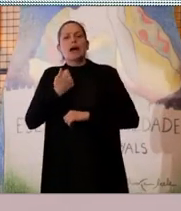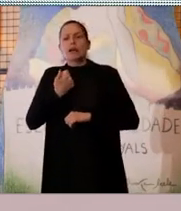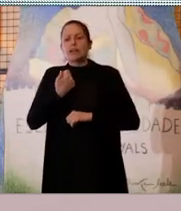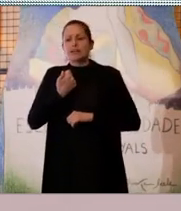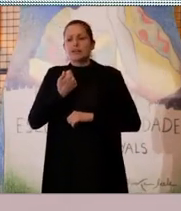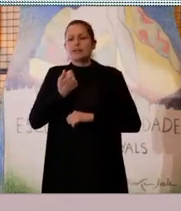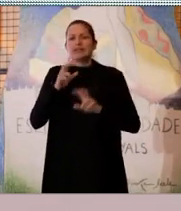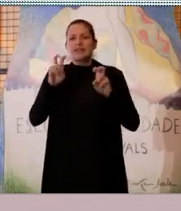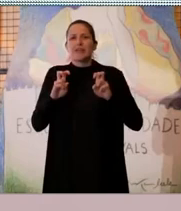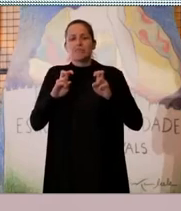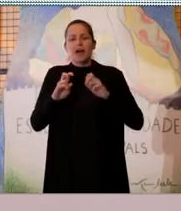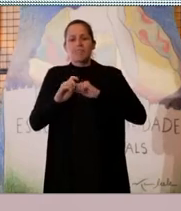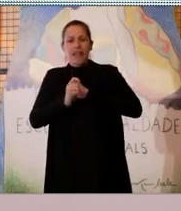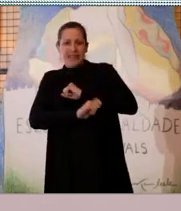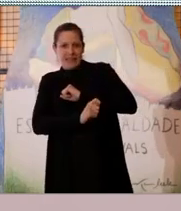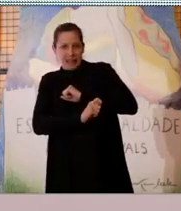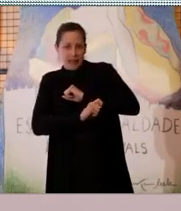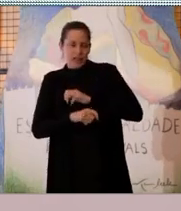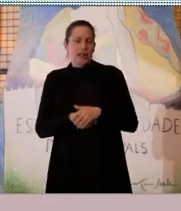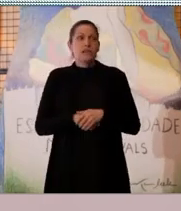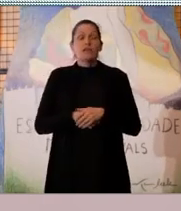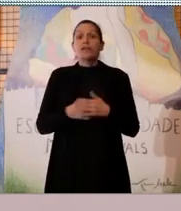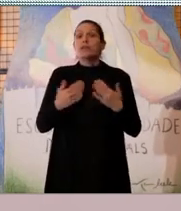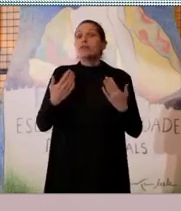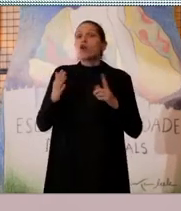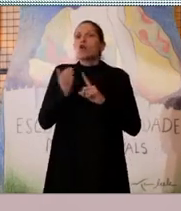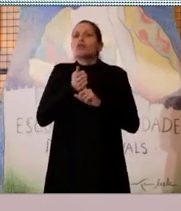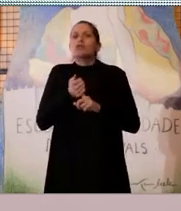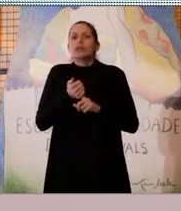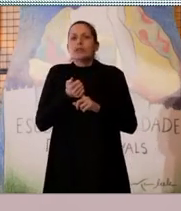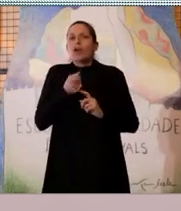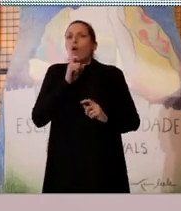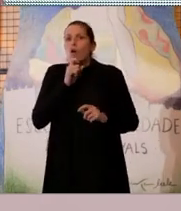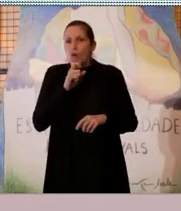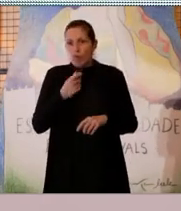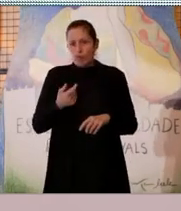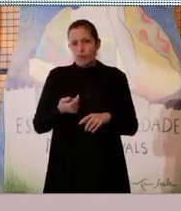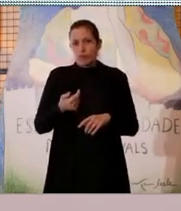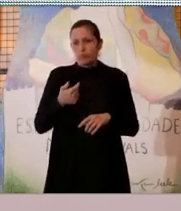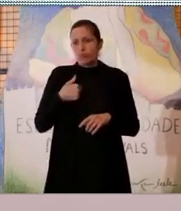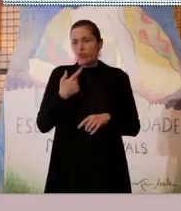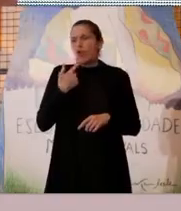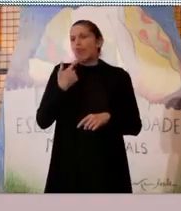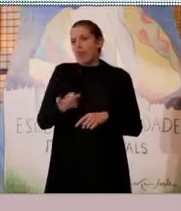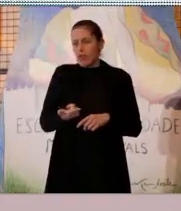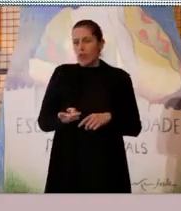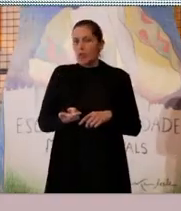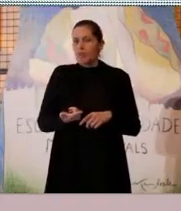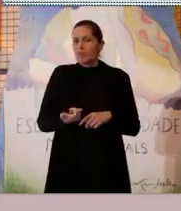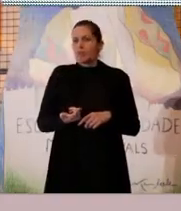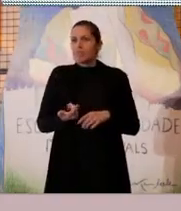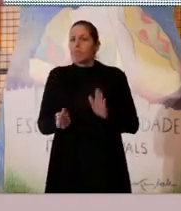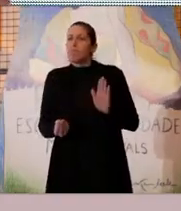me parece que hacer en ese sentido a eso me refería las dos cuestiones yo metería más